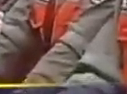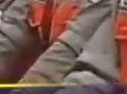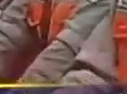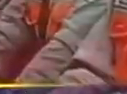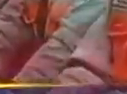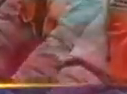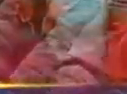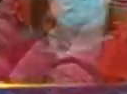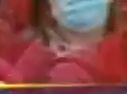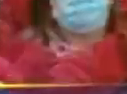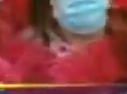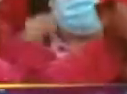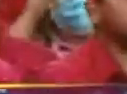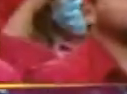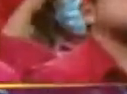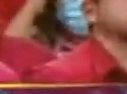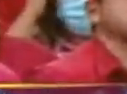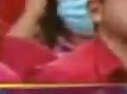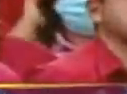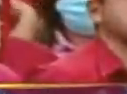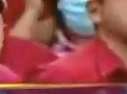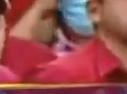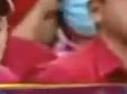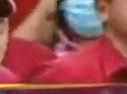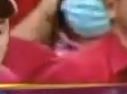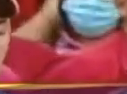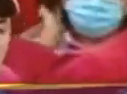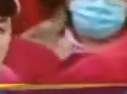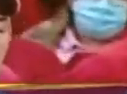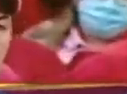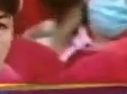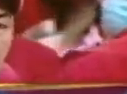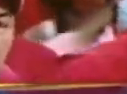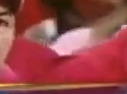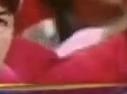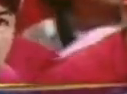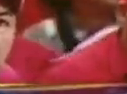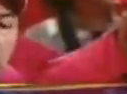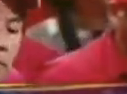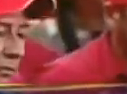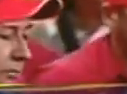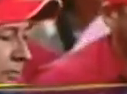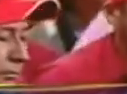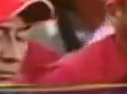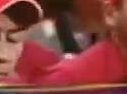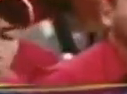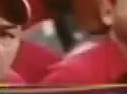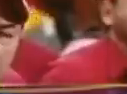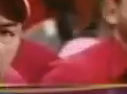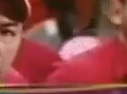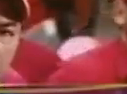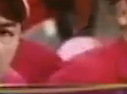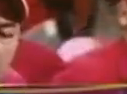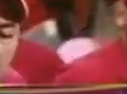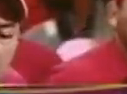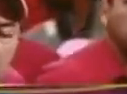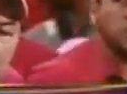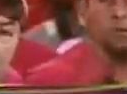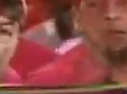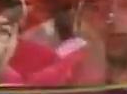Y hoy, esta clase obrera reunida, petrolera venezolana, patriota, revolucionaria